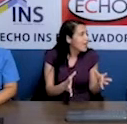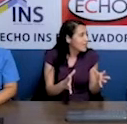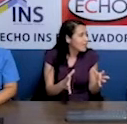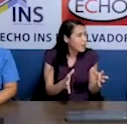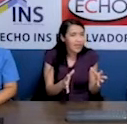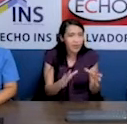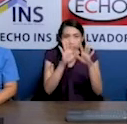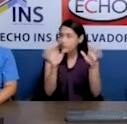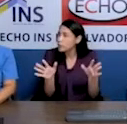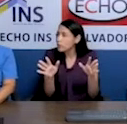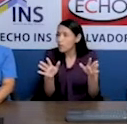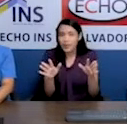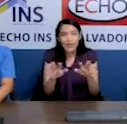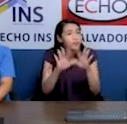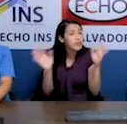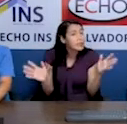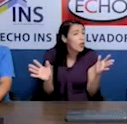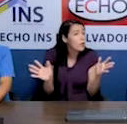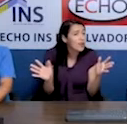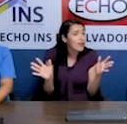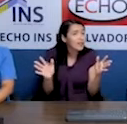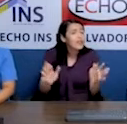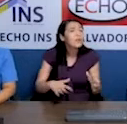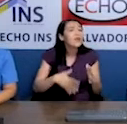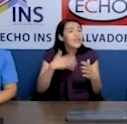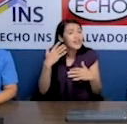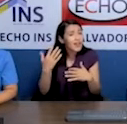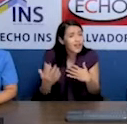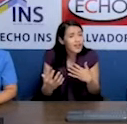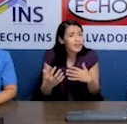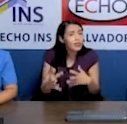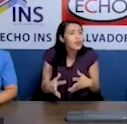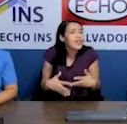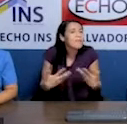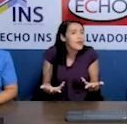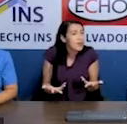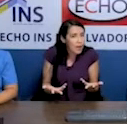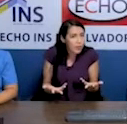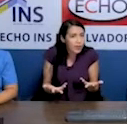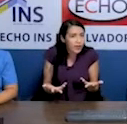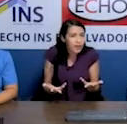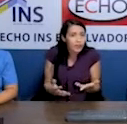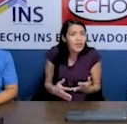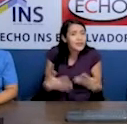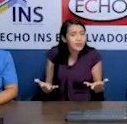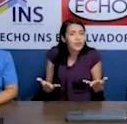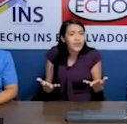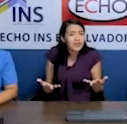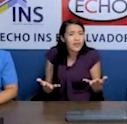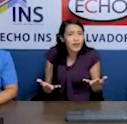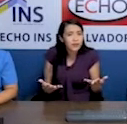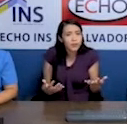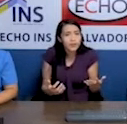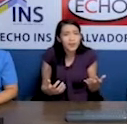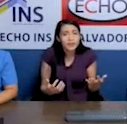no está determinada, por eso es su nombre, es un síndrome. Tenemos que ir descartando qué me lo ha provocado. Dentro